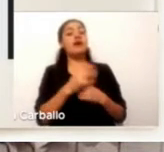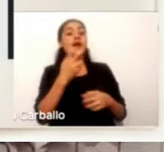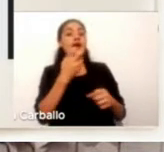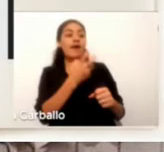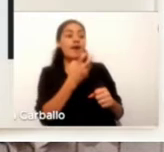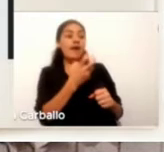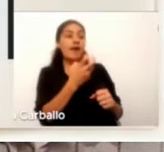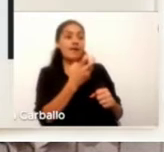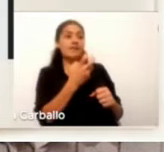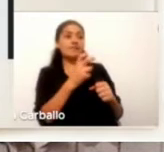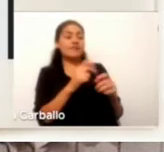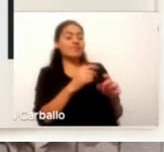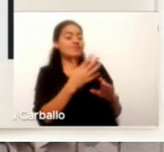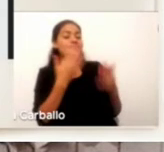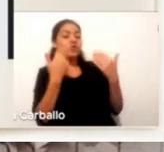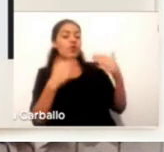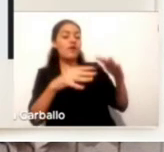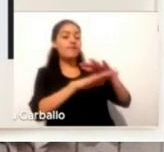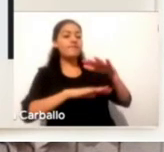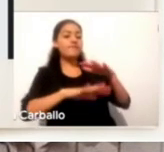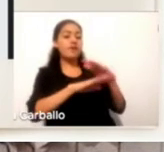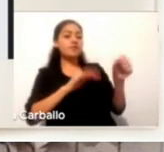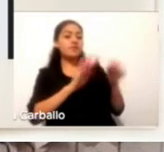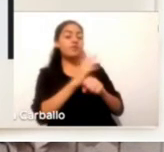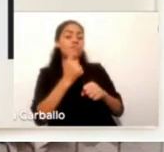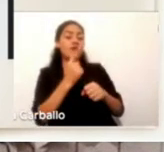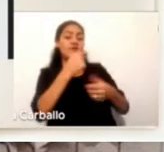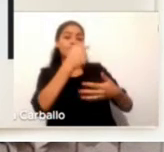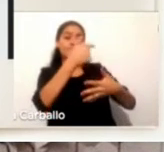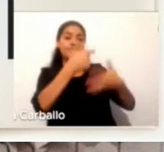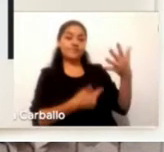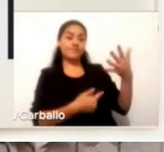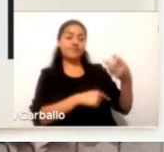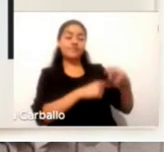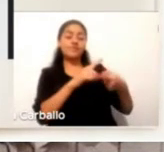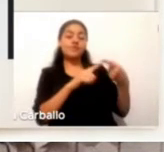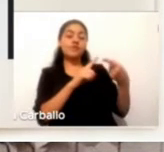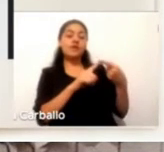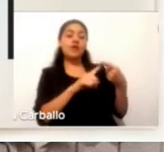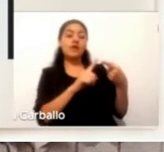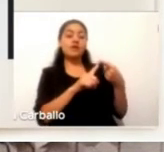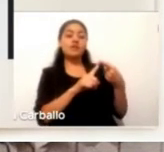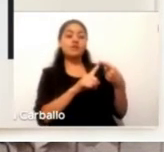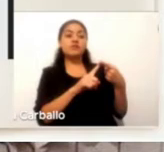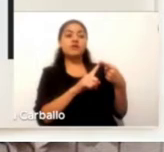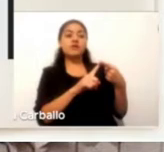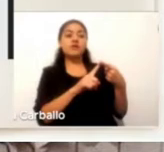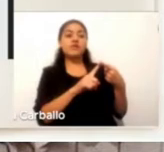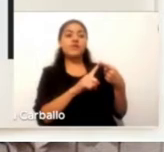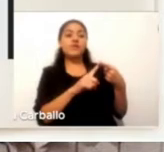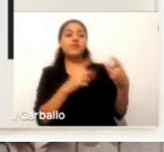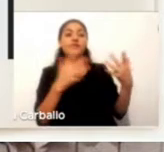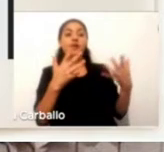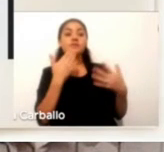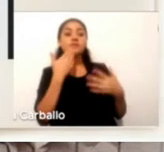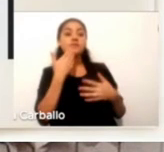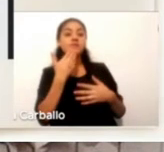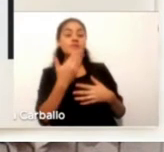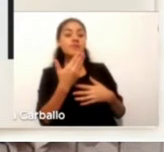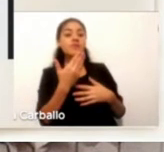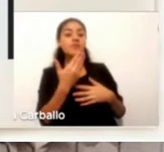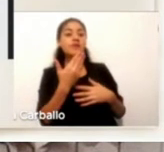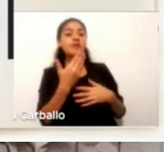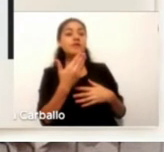siguientes consideraciones. En primer lugar, la correcta instauración y sustanciación de los procedimientos administrativos